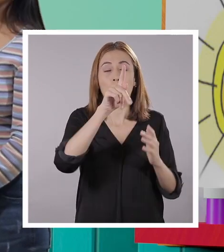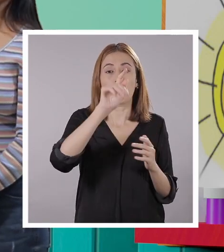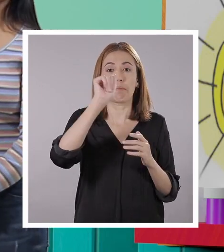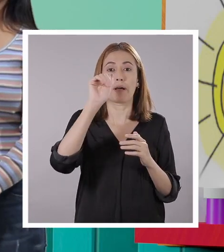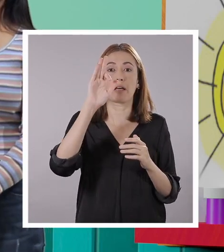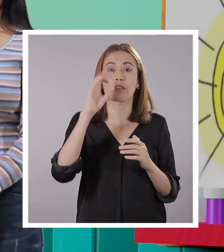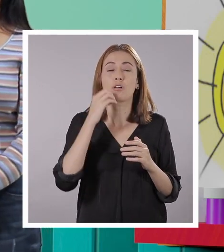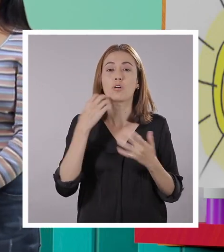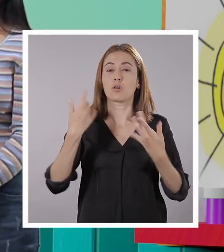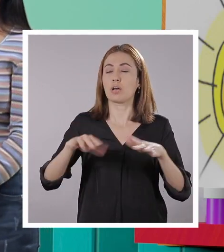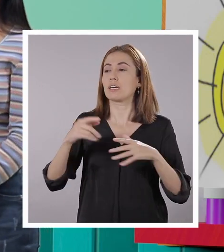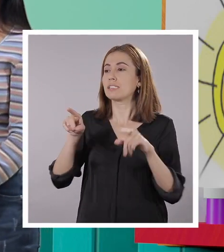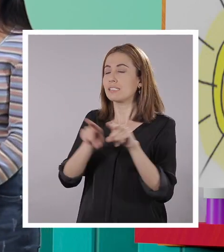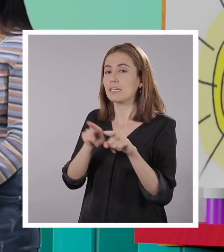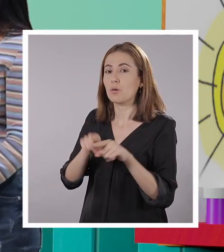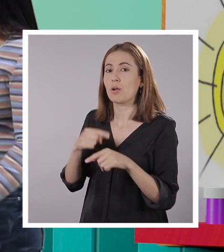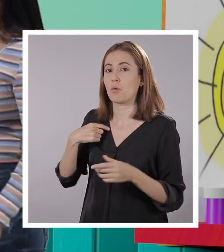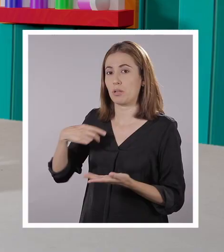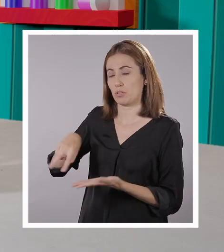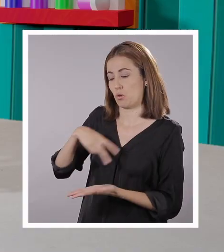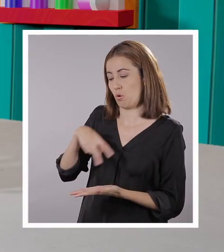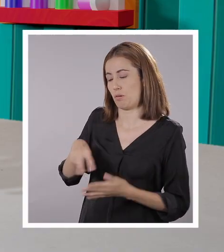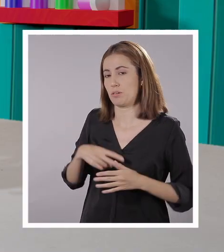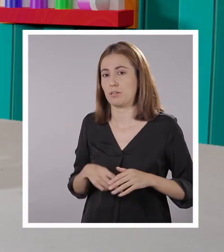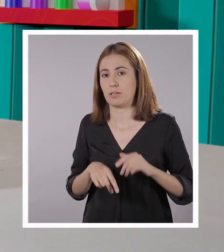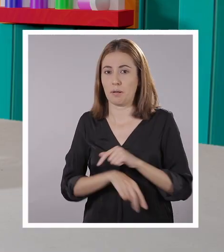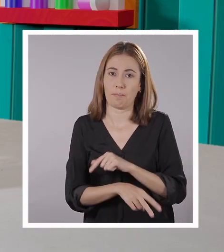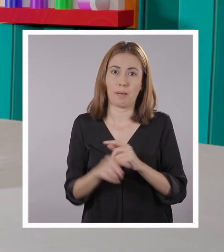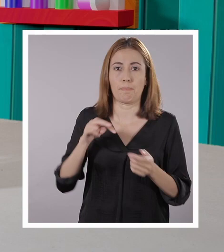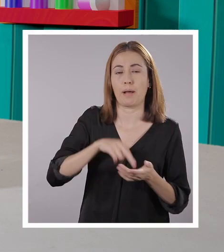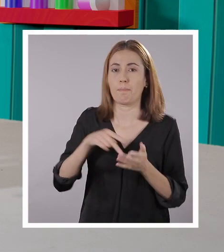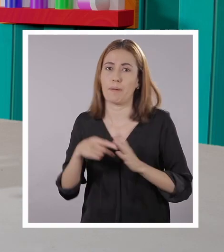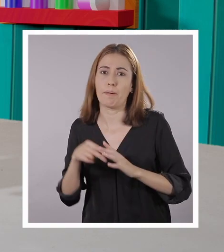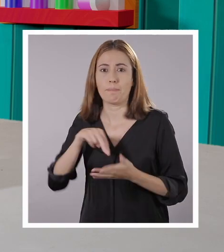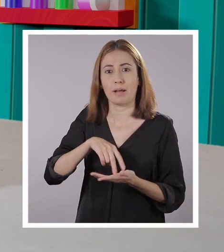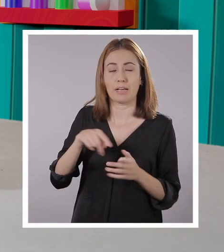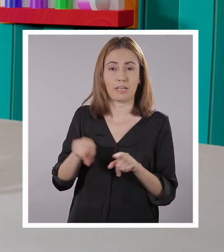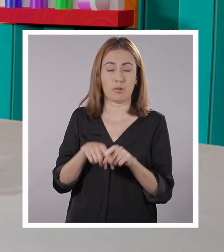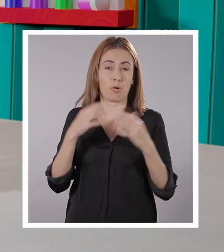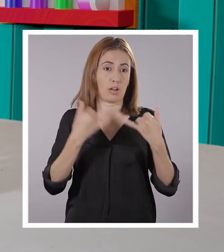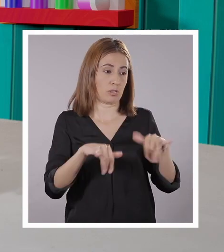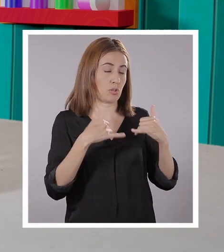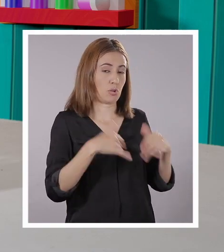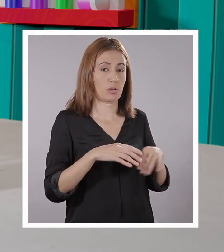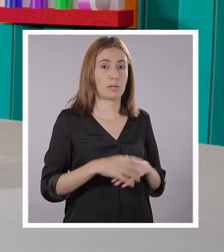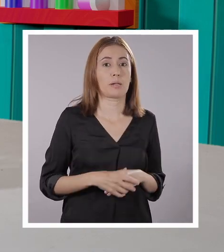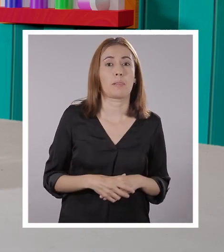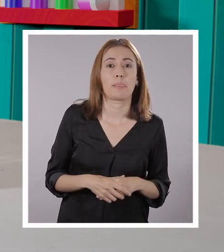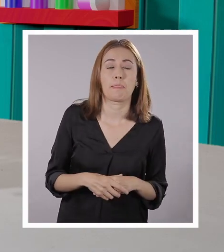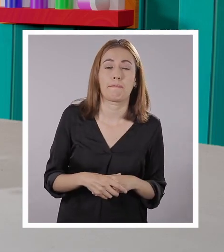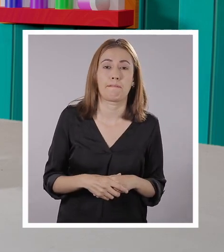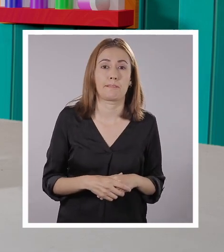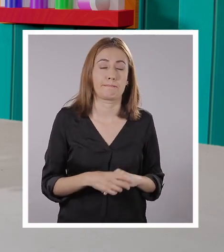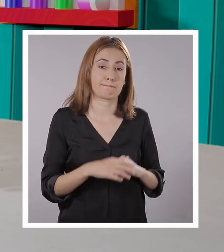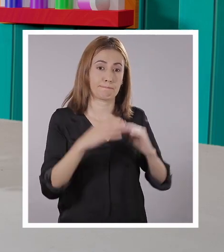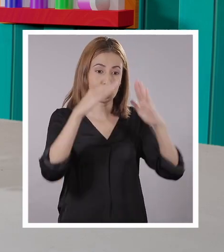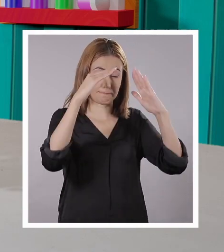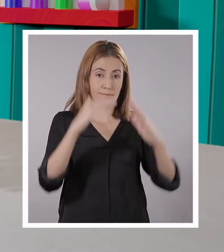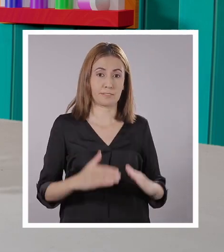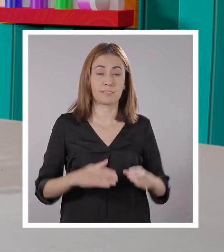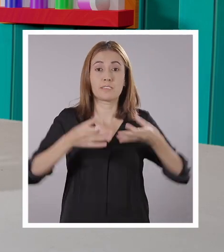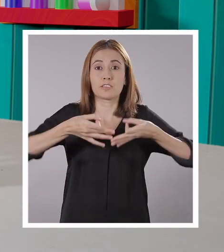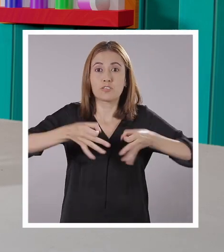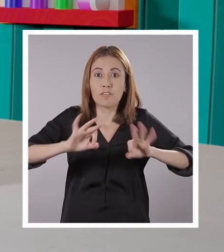Lo importante es que se vuelva a repetir. Ah, profe, se parece cuando voy a bailar en los juegos de video y tengo que saltar. Exacto, ese también es un